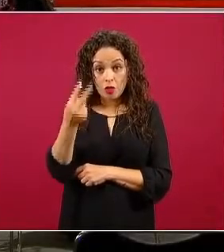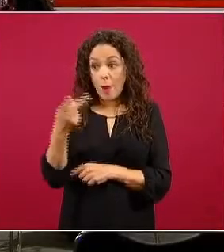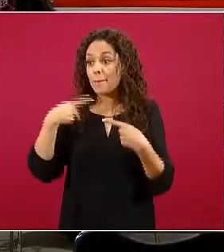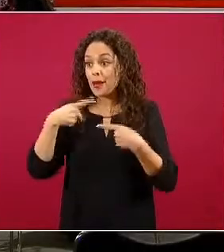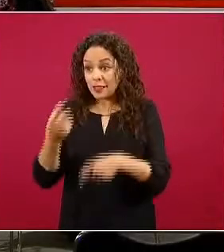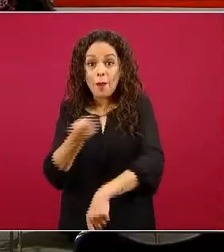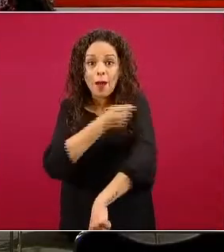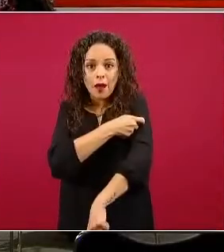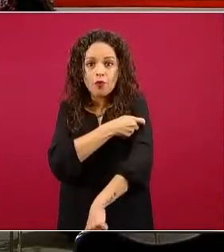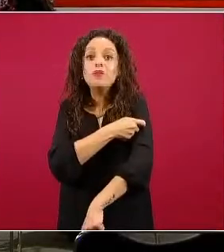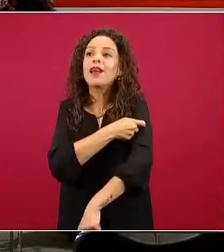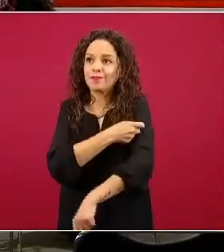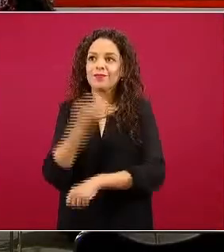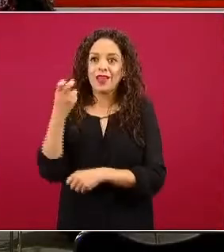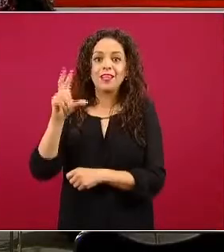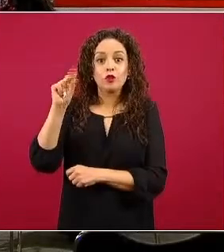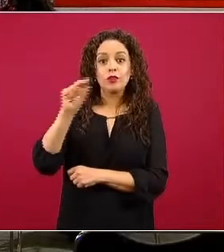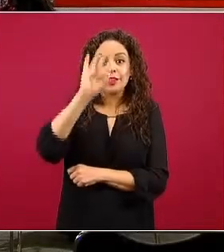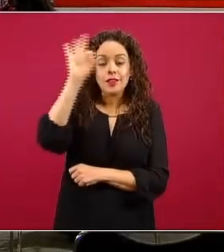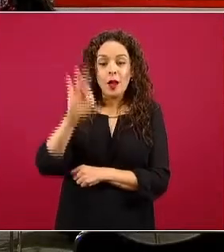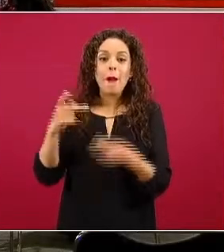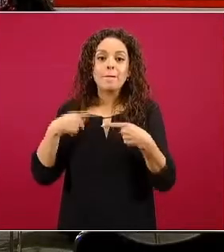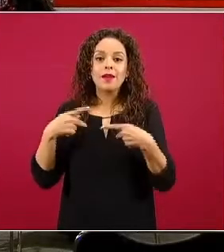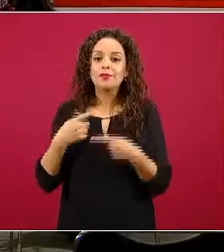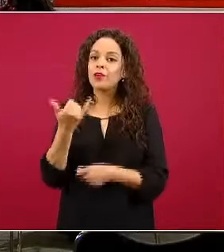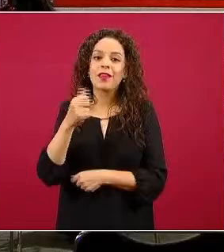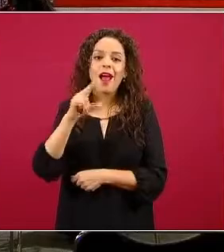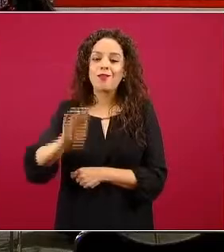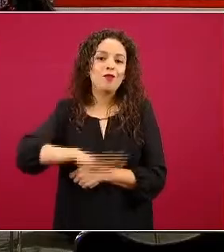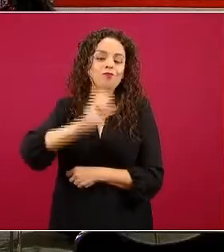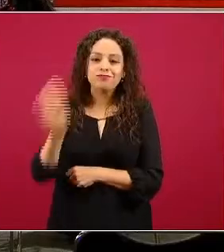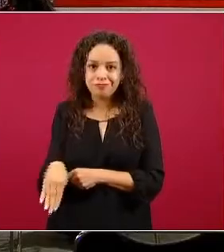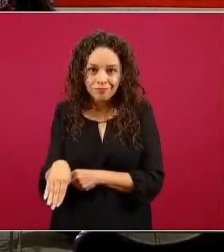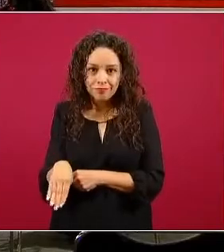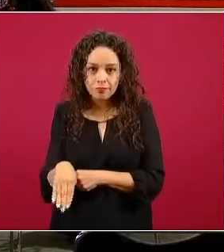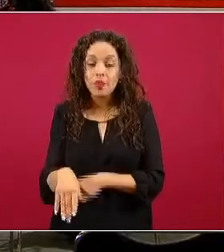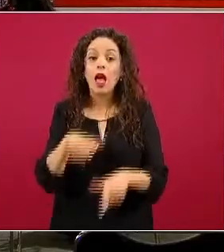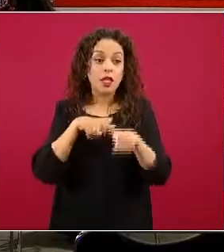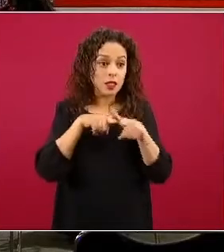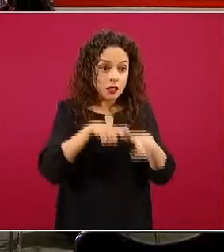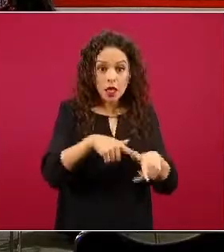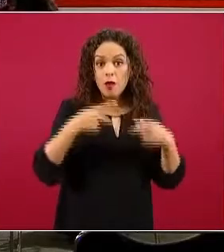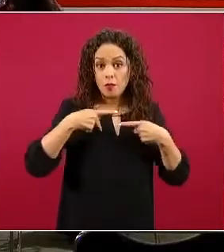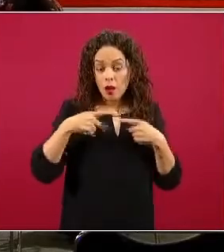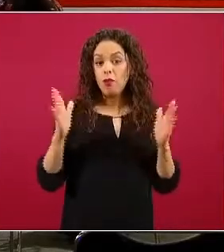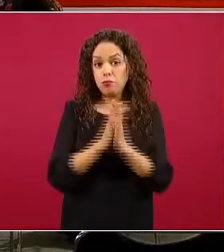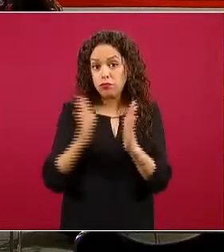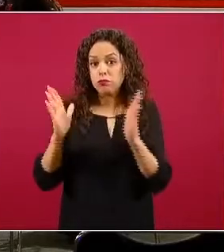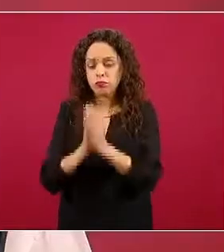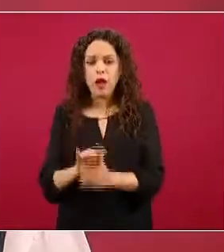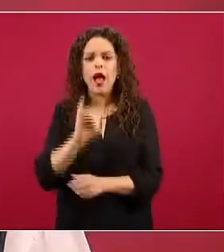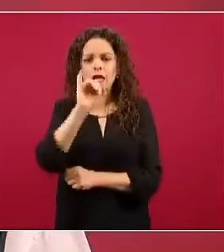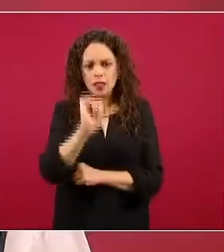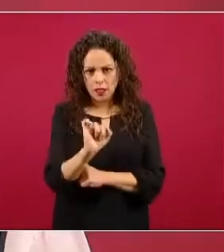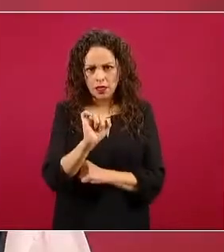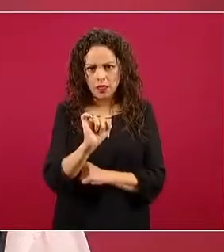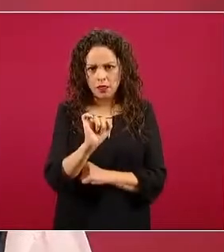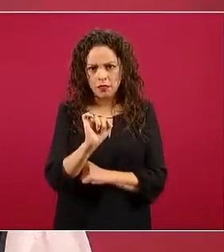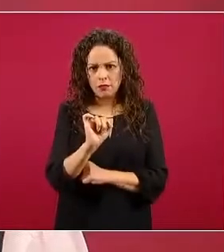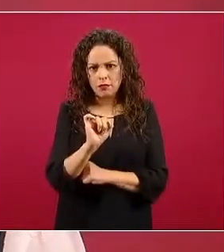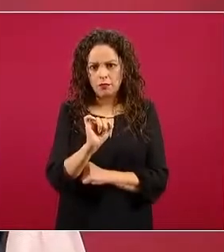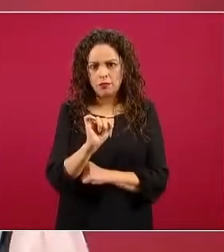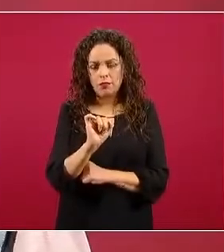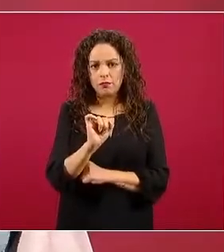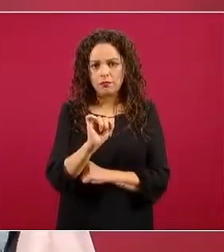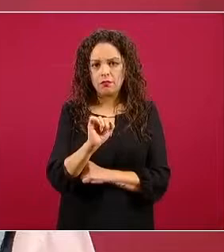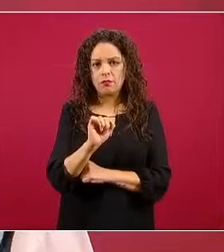80% ya no va a fallecer. ¿Va a seguir habiendo fallecimientos? Sí, con todo y una muy buena vacuna.